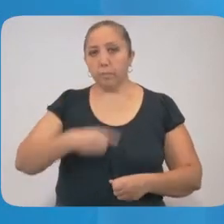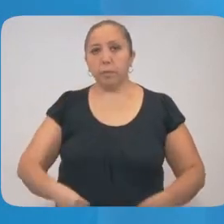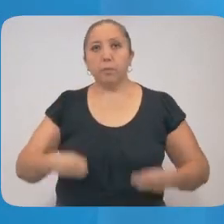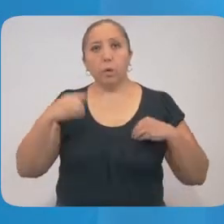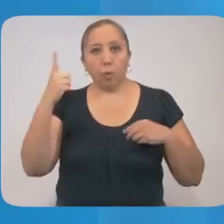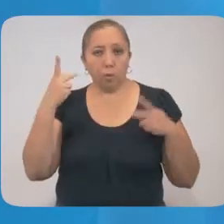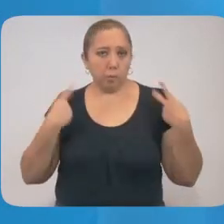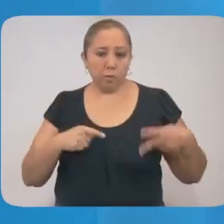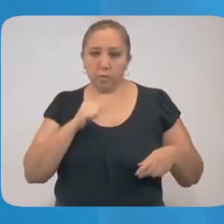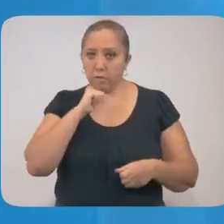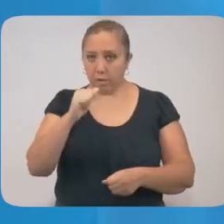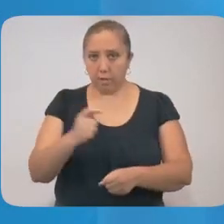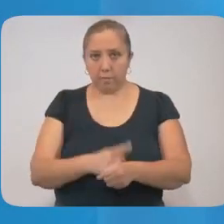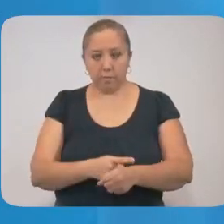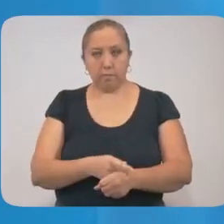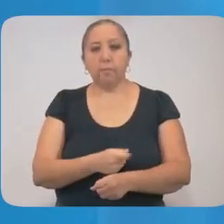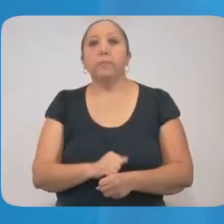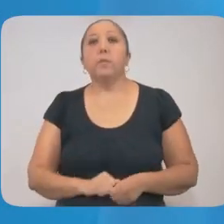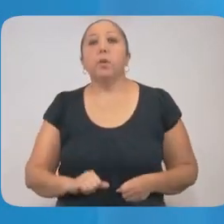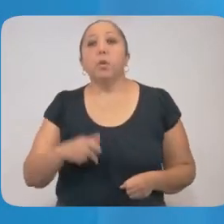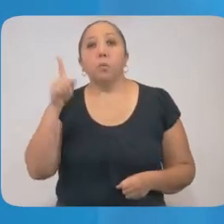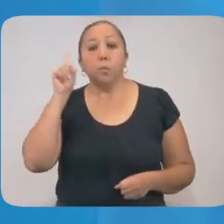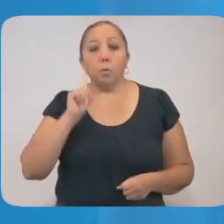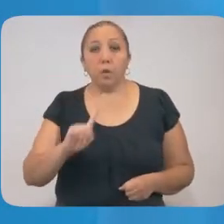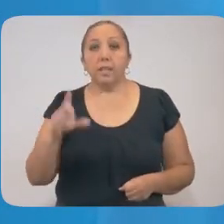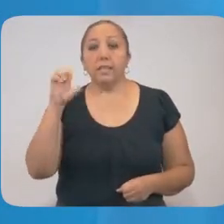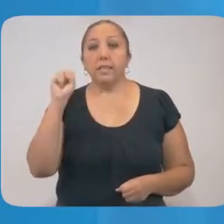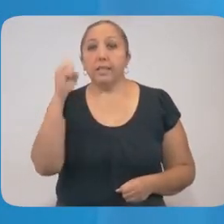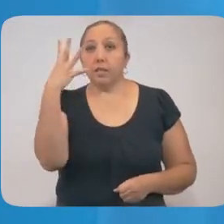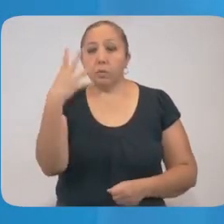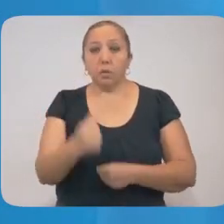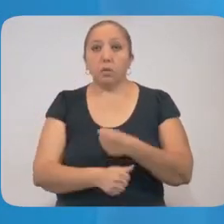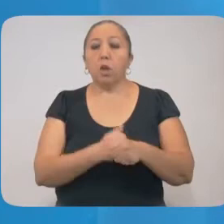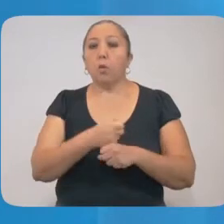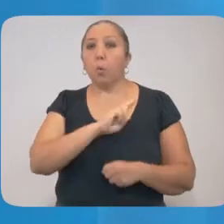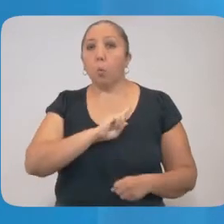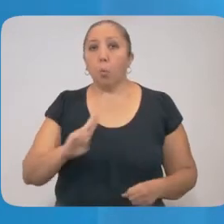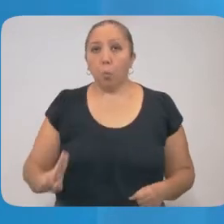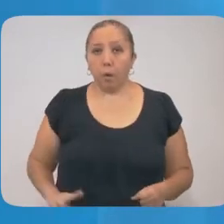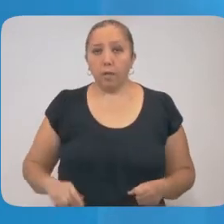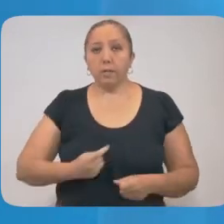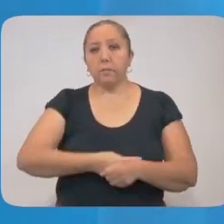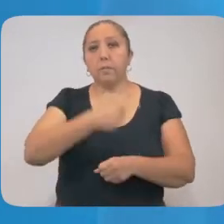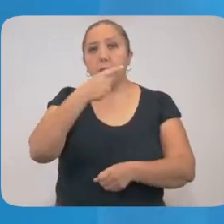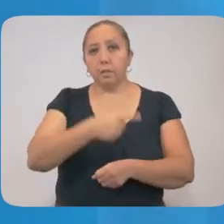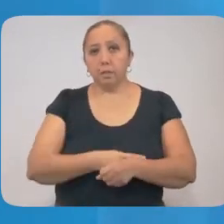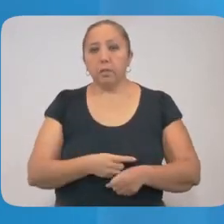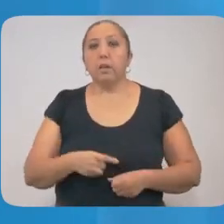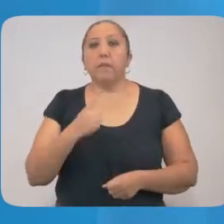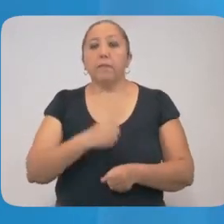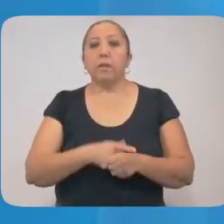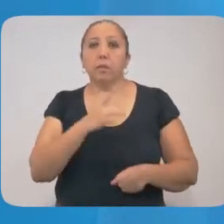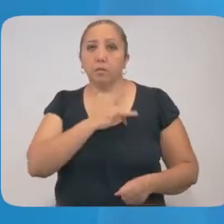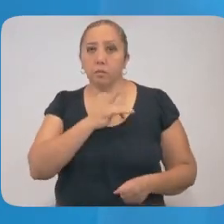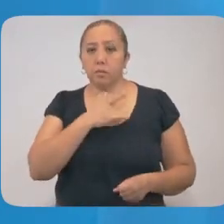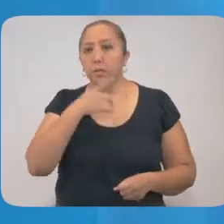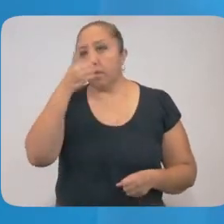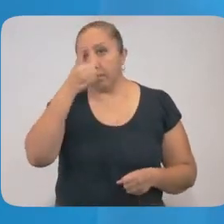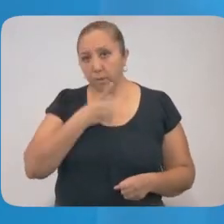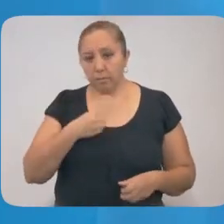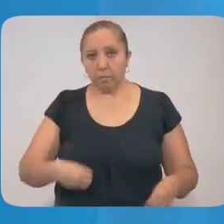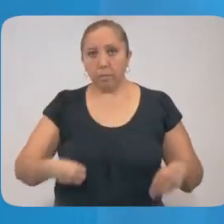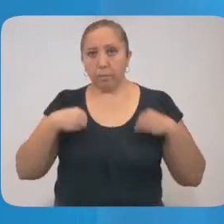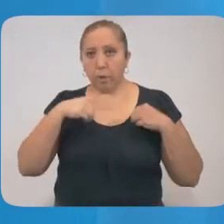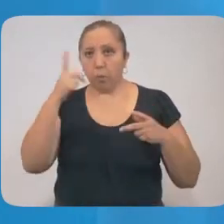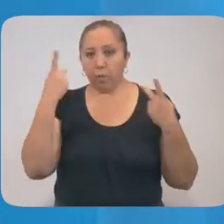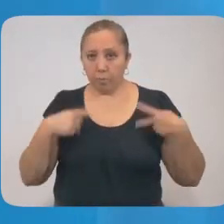cual se reporta sin síntomas. Mujer de 64 años, de Umán, con hipertensión, enfermedad cardíaca y diabetes. Vivía